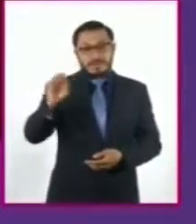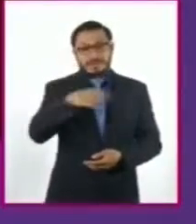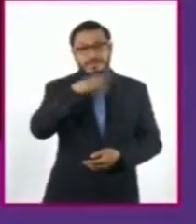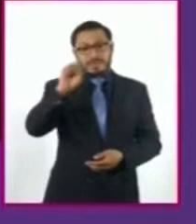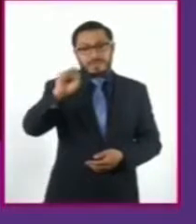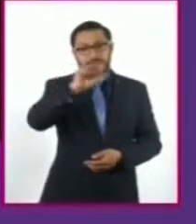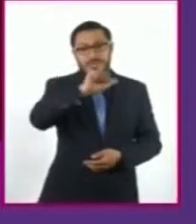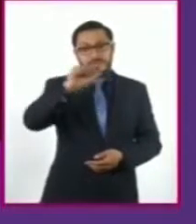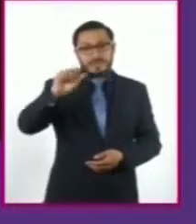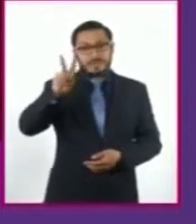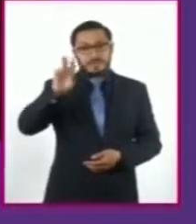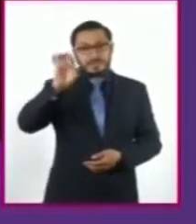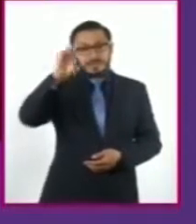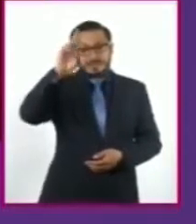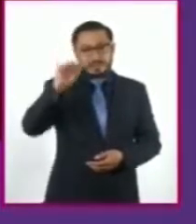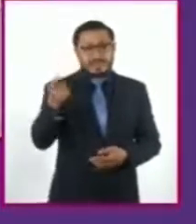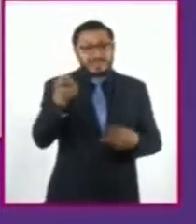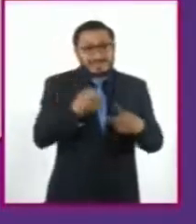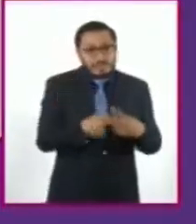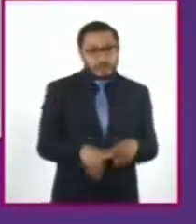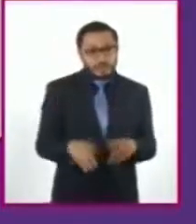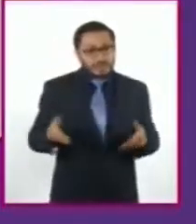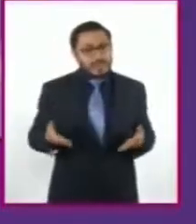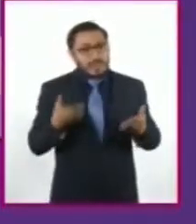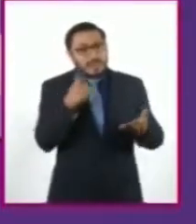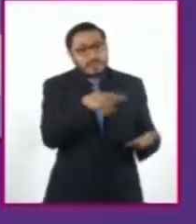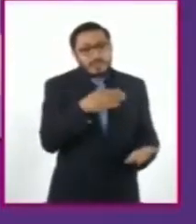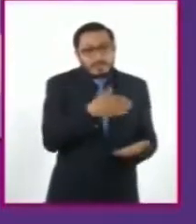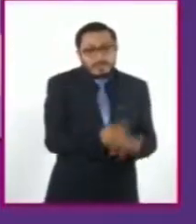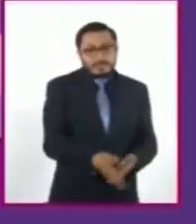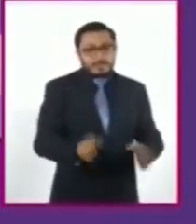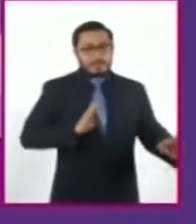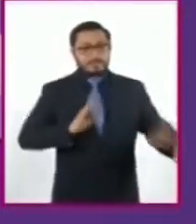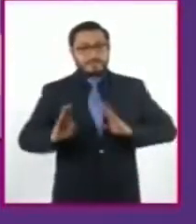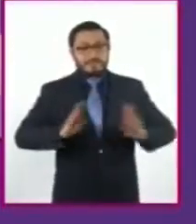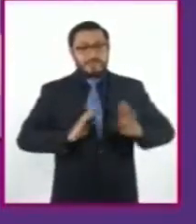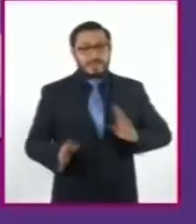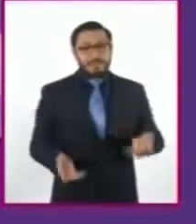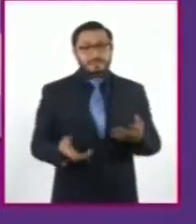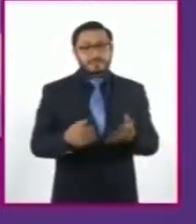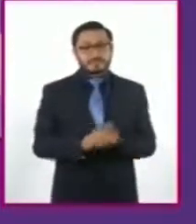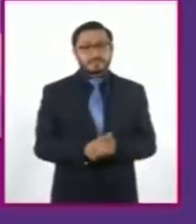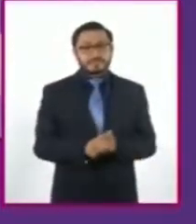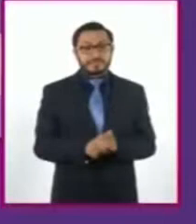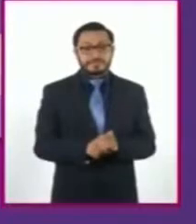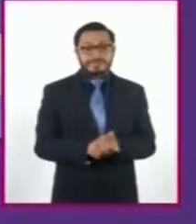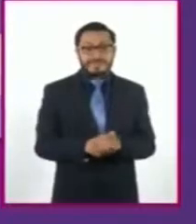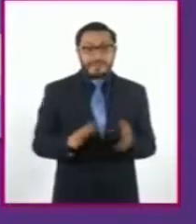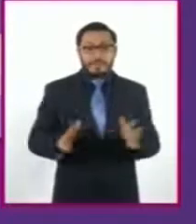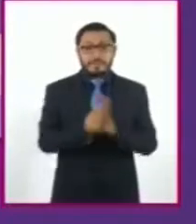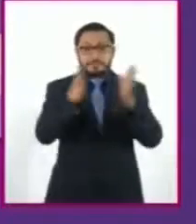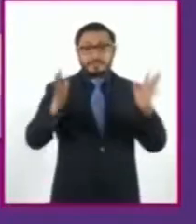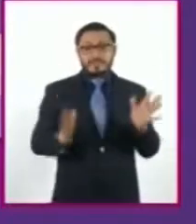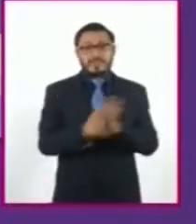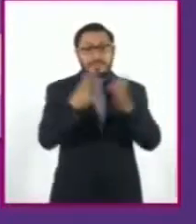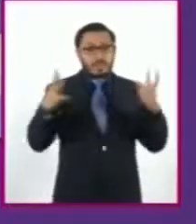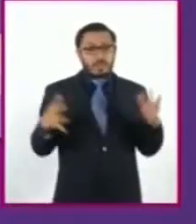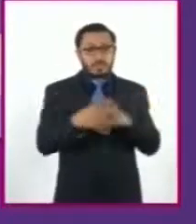Ingresó a la milicia en la compañía de don Diego Urbina y participó en la batalla de